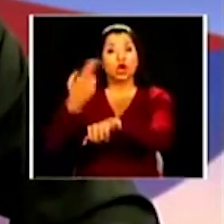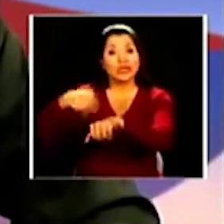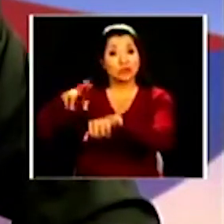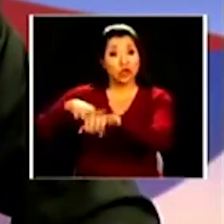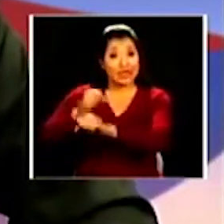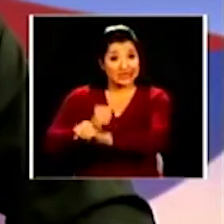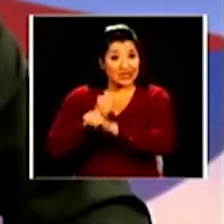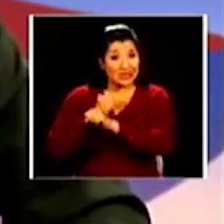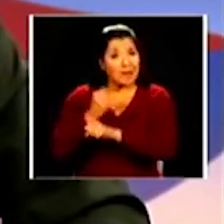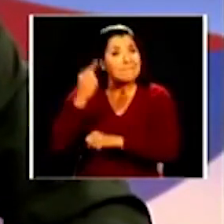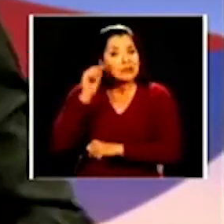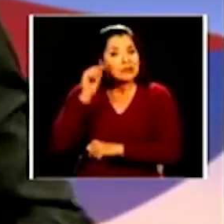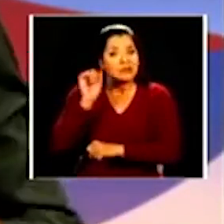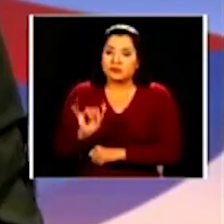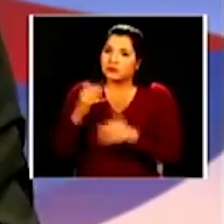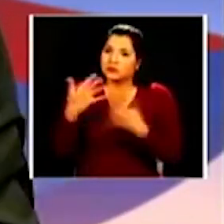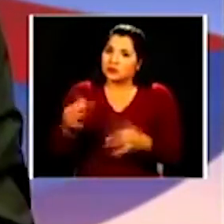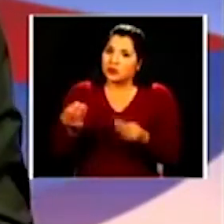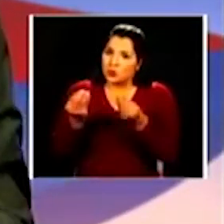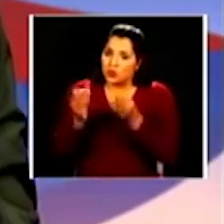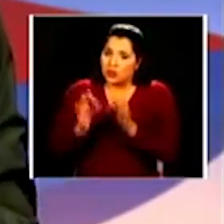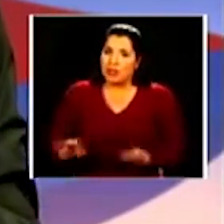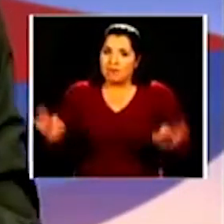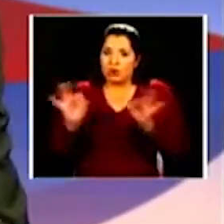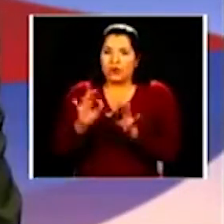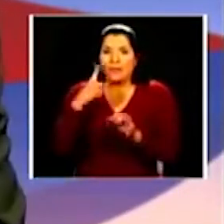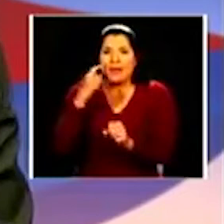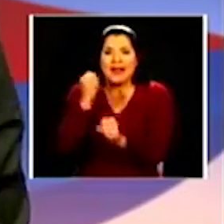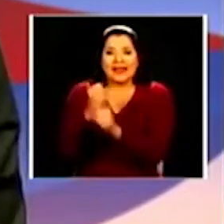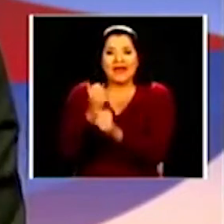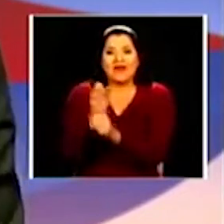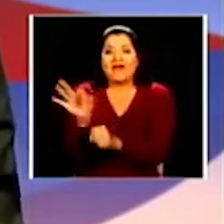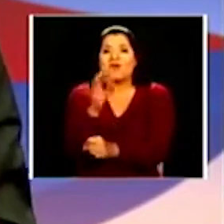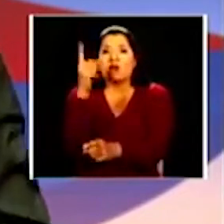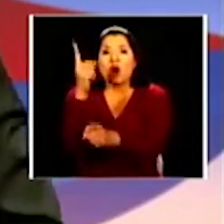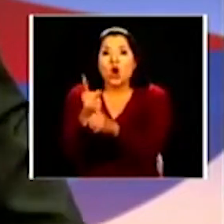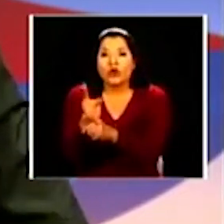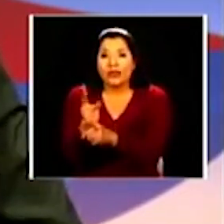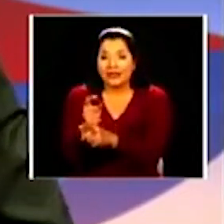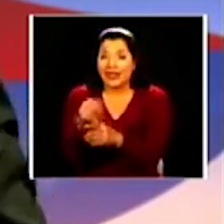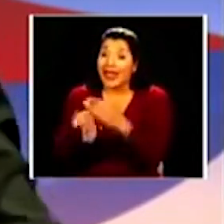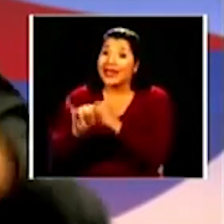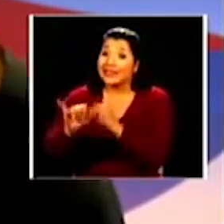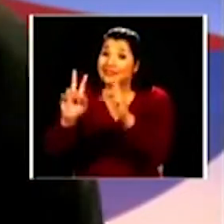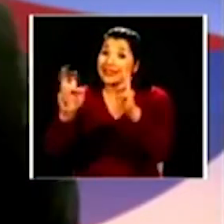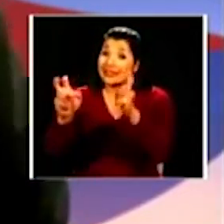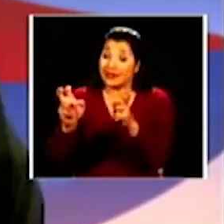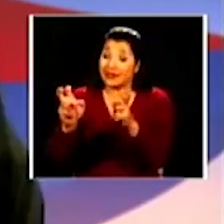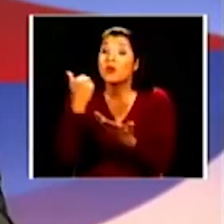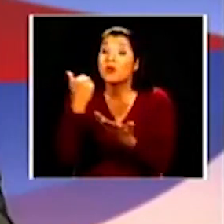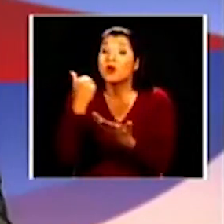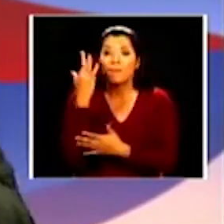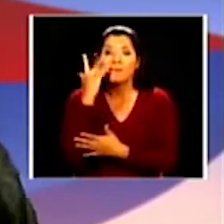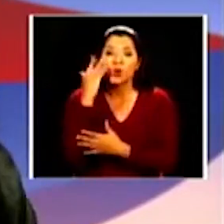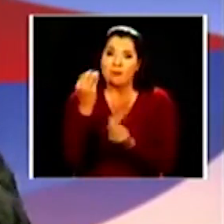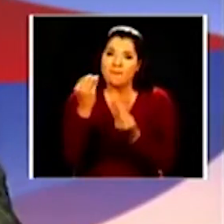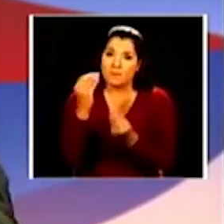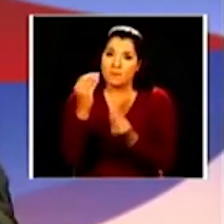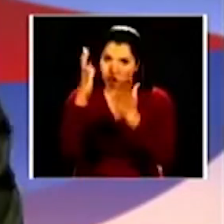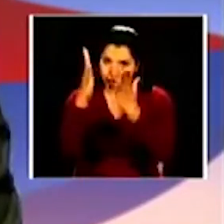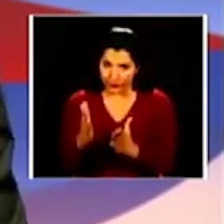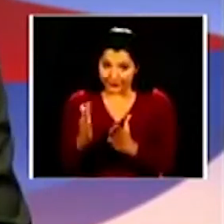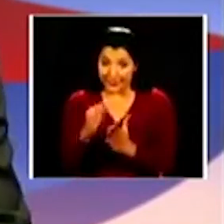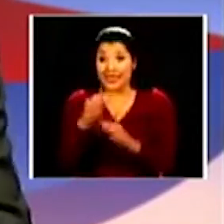parece que es vital para que trabajemos en la línea correcta en este tema que tiene tan preocupados a los costarricenses, e intervendremos constantemente